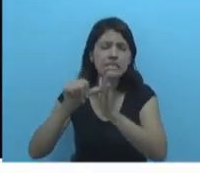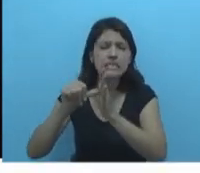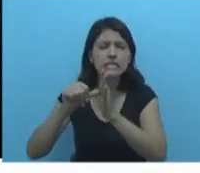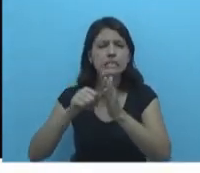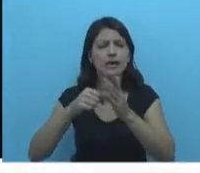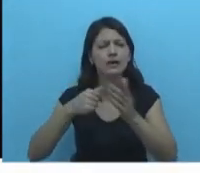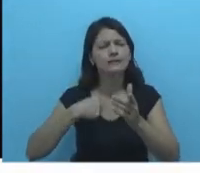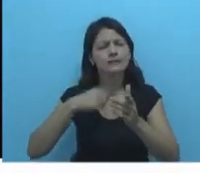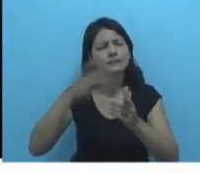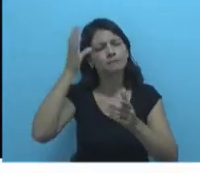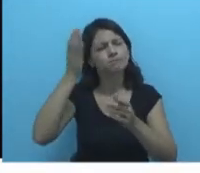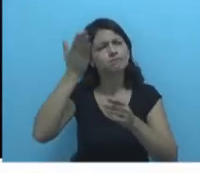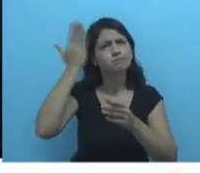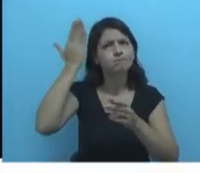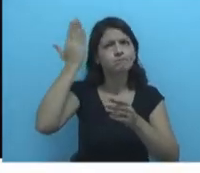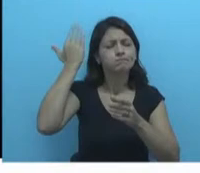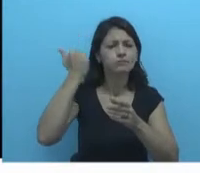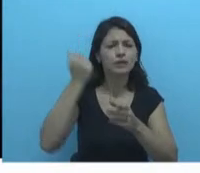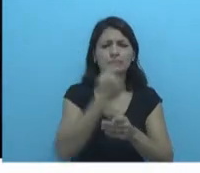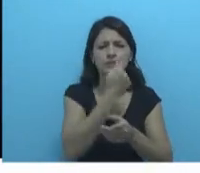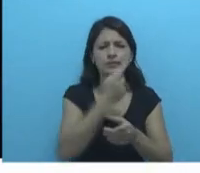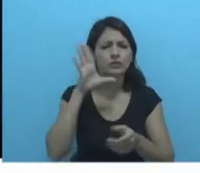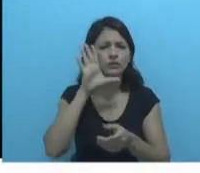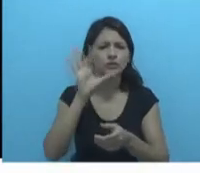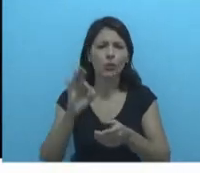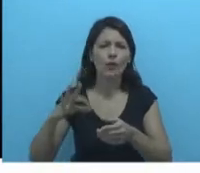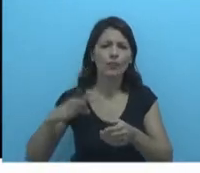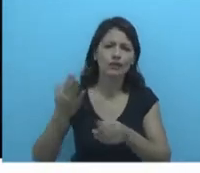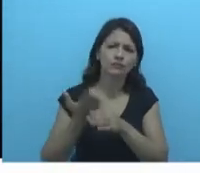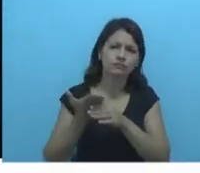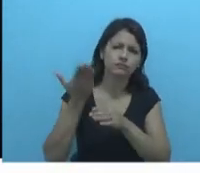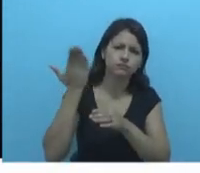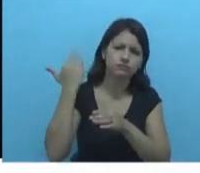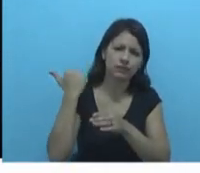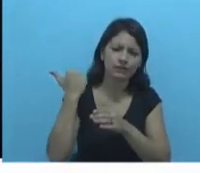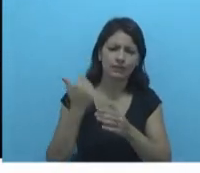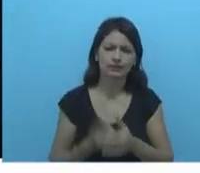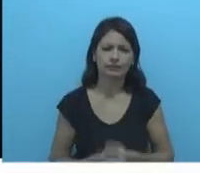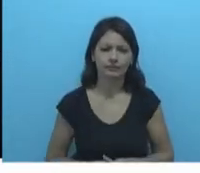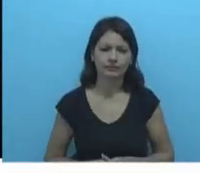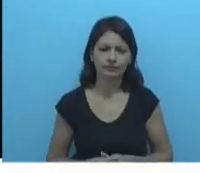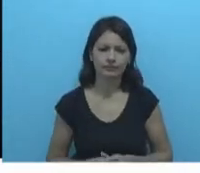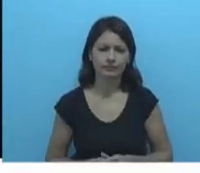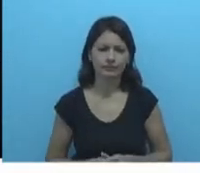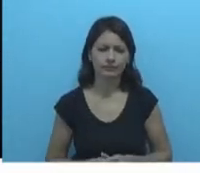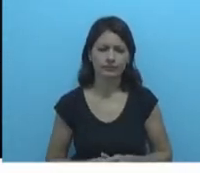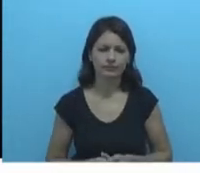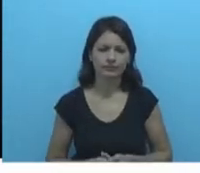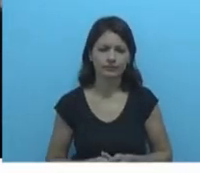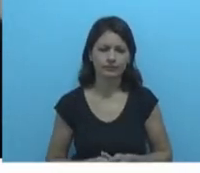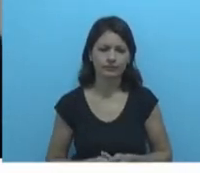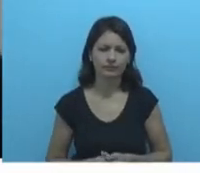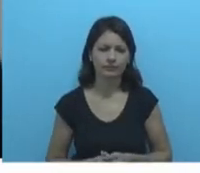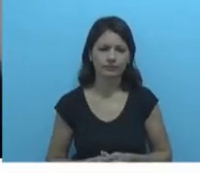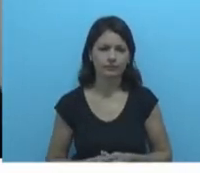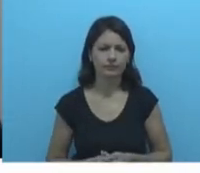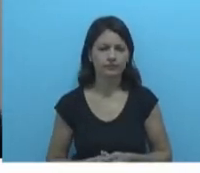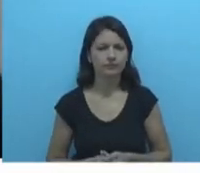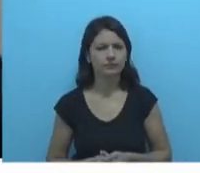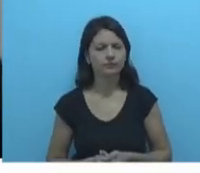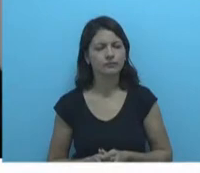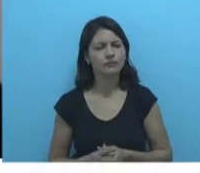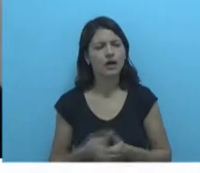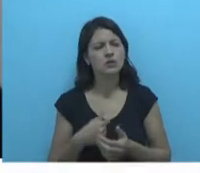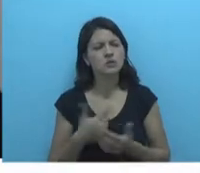años. Parece increíble escuchar representantes de un originario Partido Popular como la